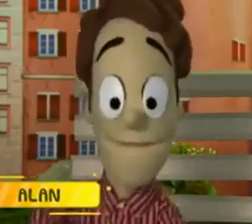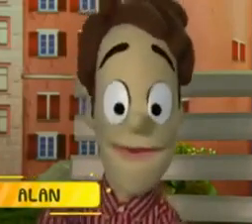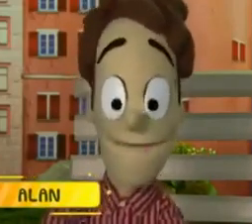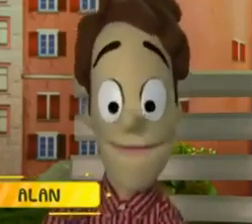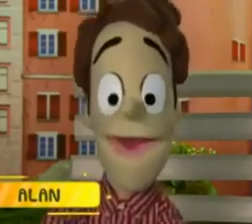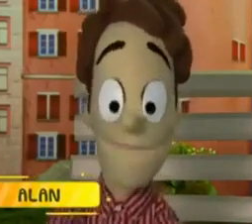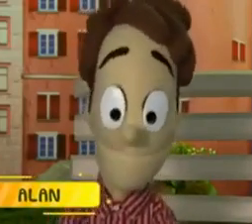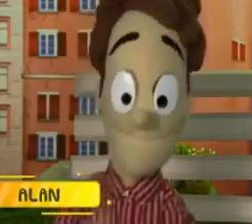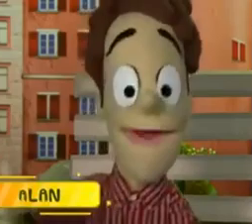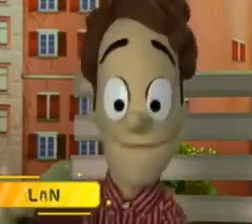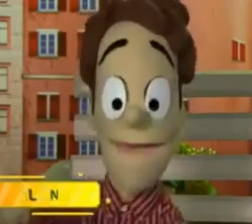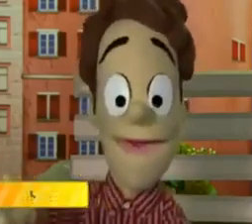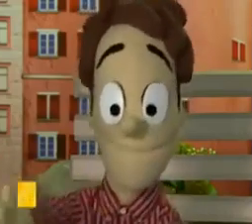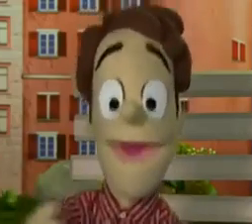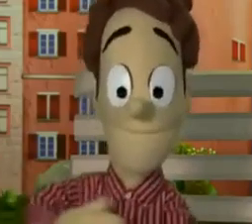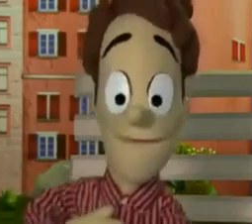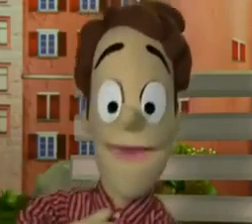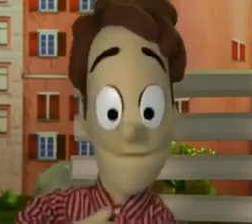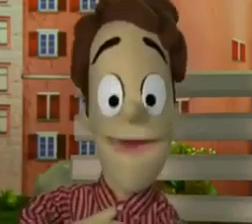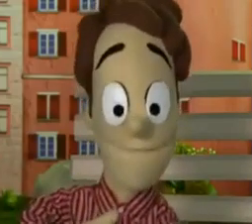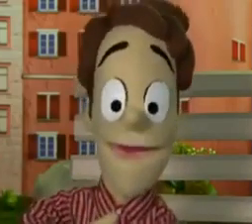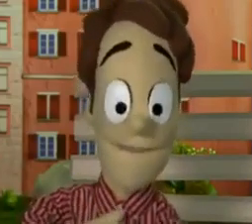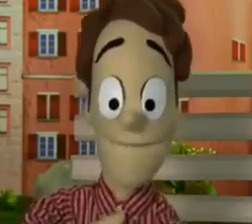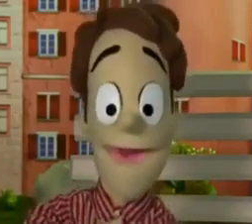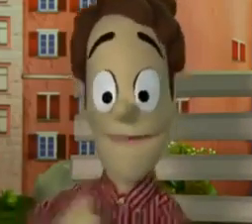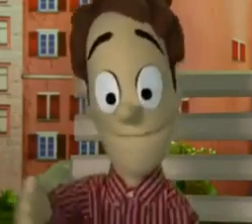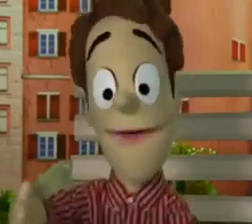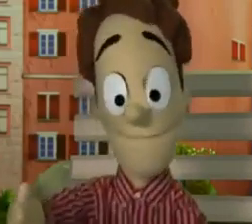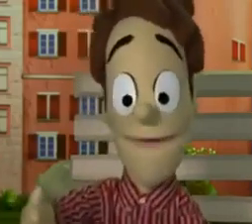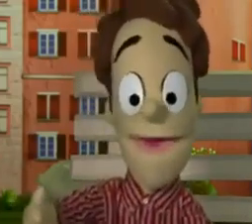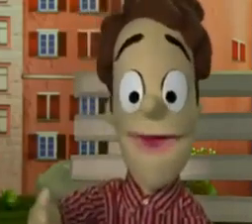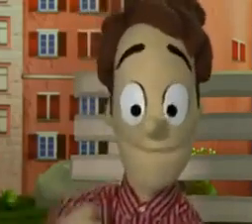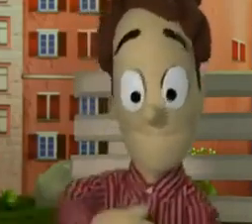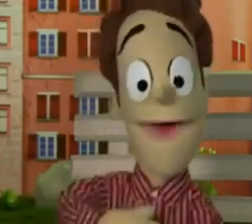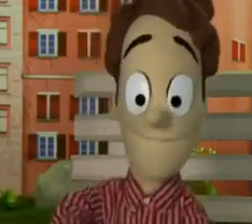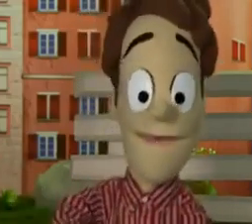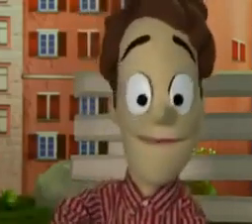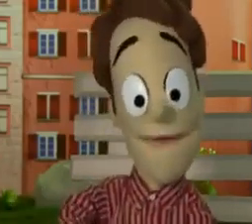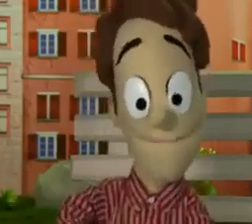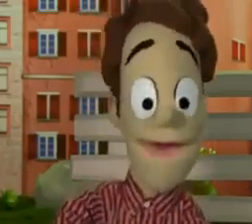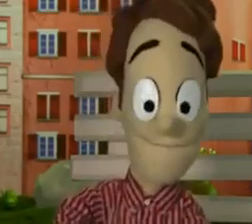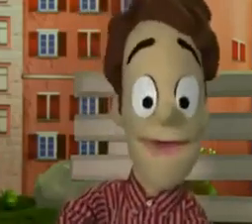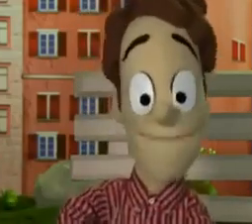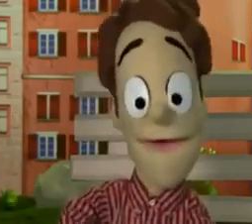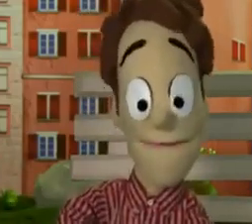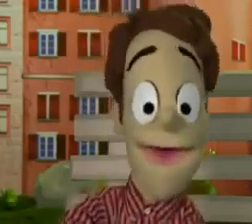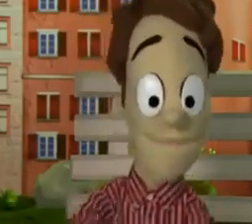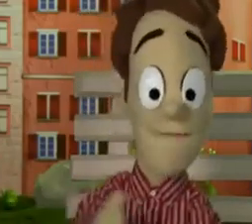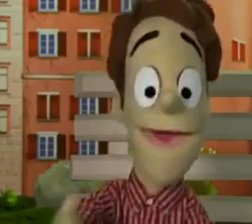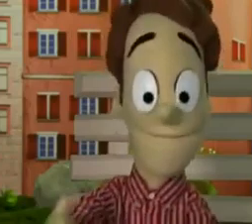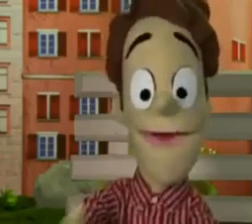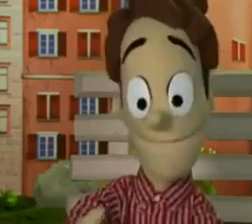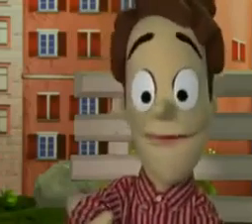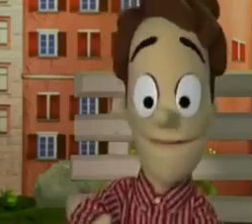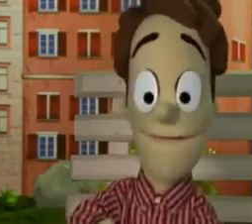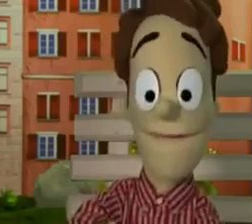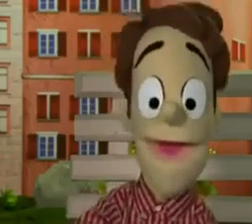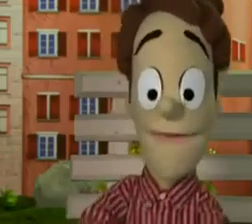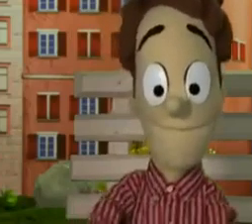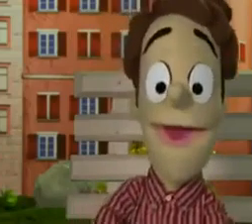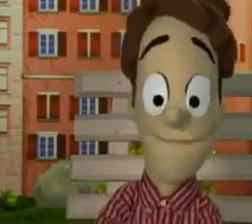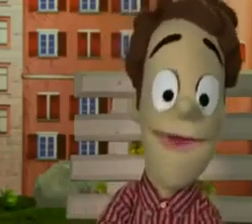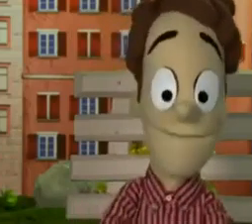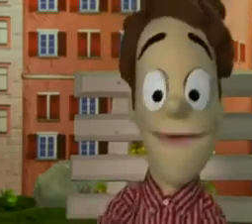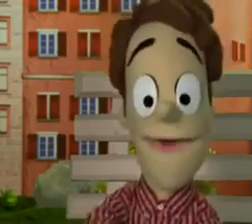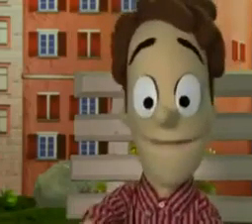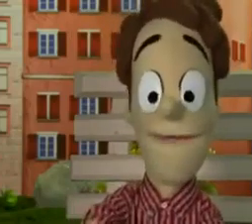con un poco de miedo. Pero sabes, sentir todo eso es normal. No solo las niñas y los niños sienten esas